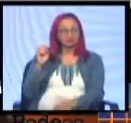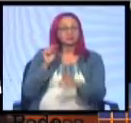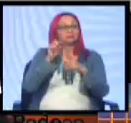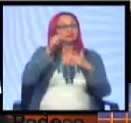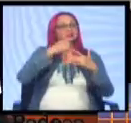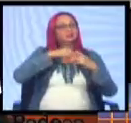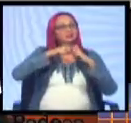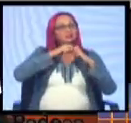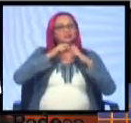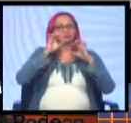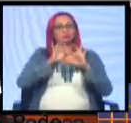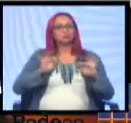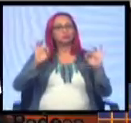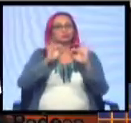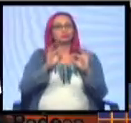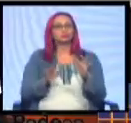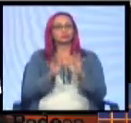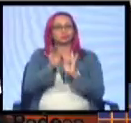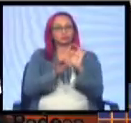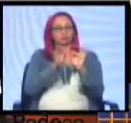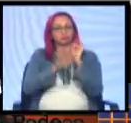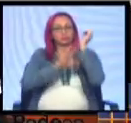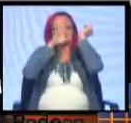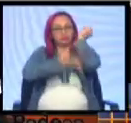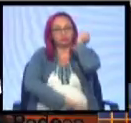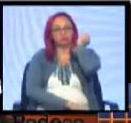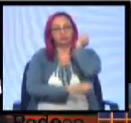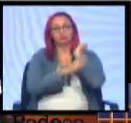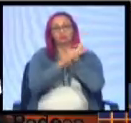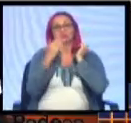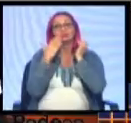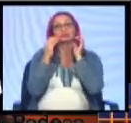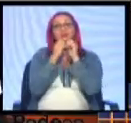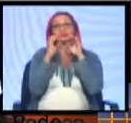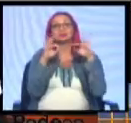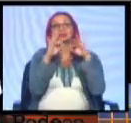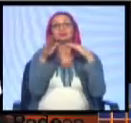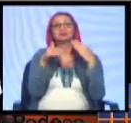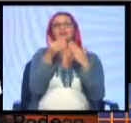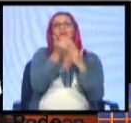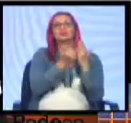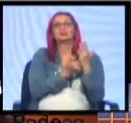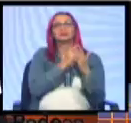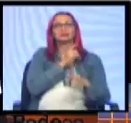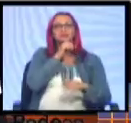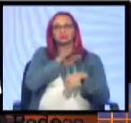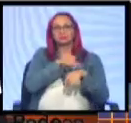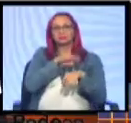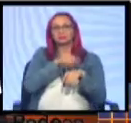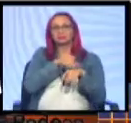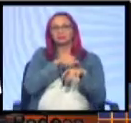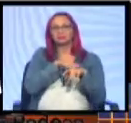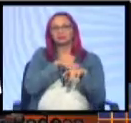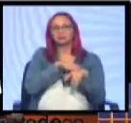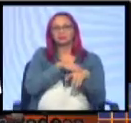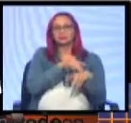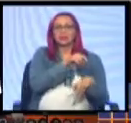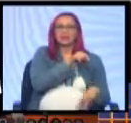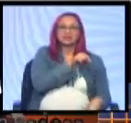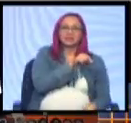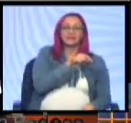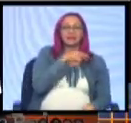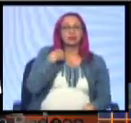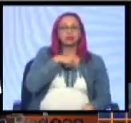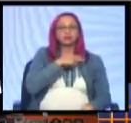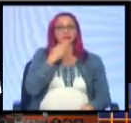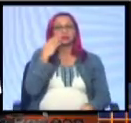tenemos un problema muy importante del tipo penal y el más importante de estos es que remite al delito de estafa. Y